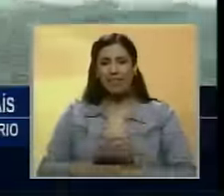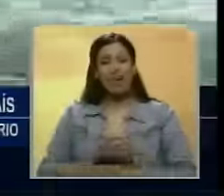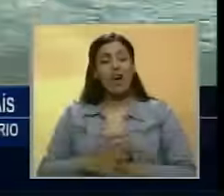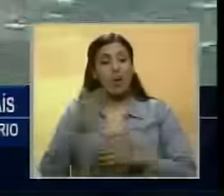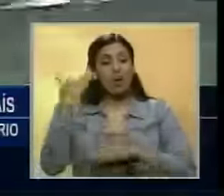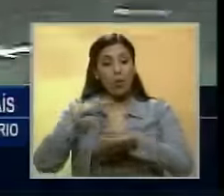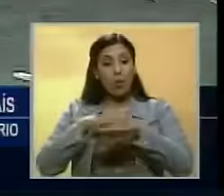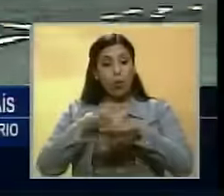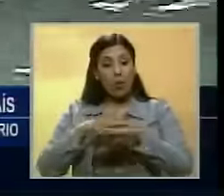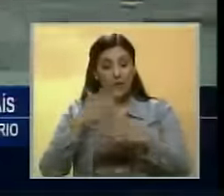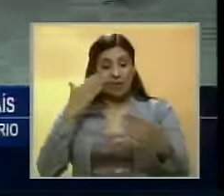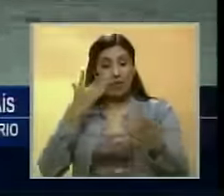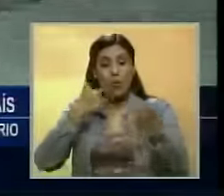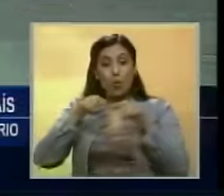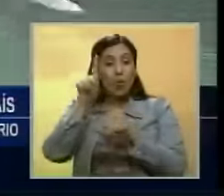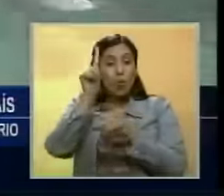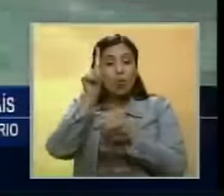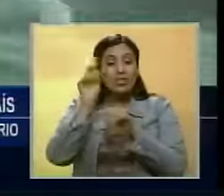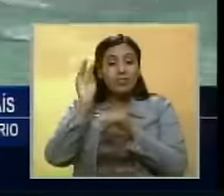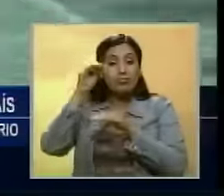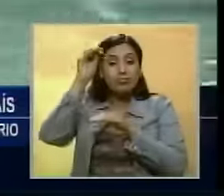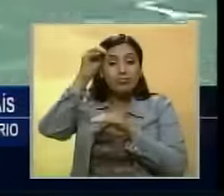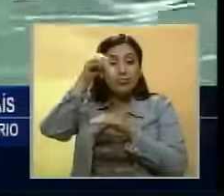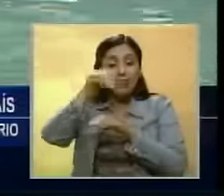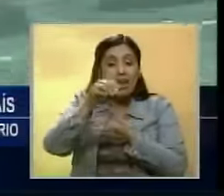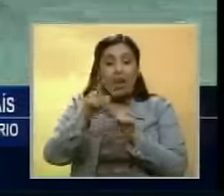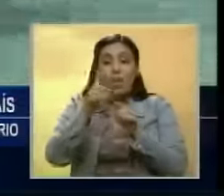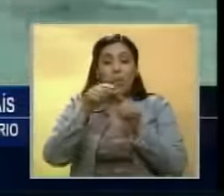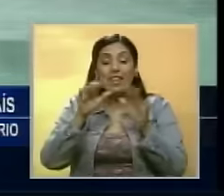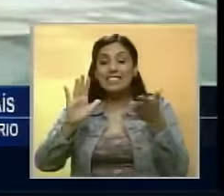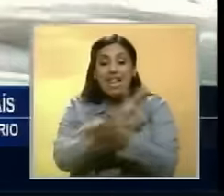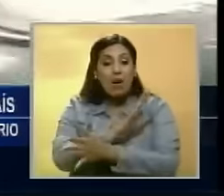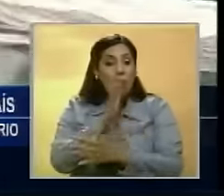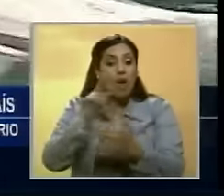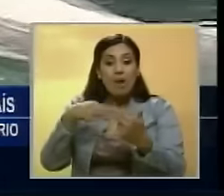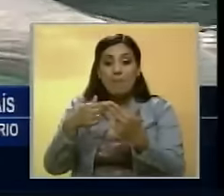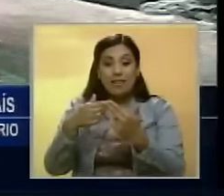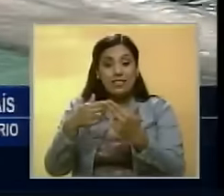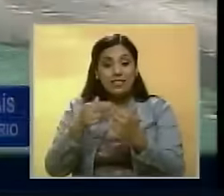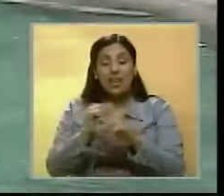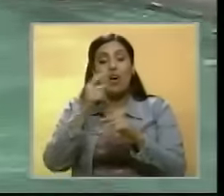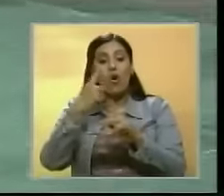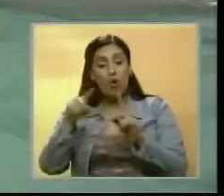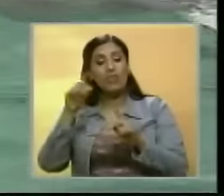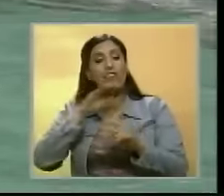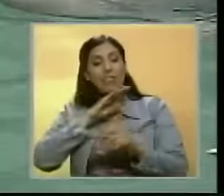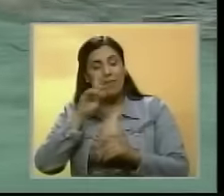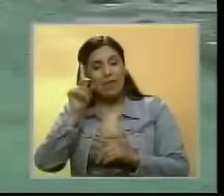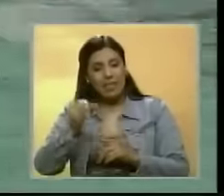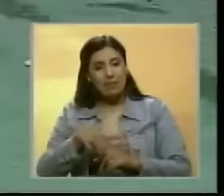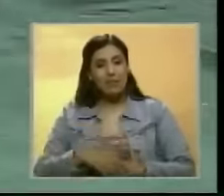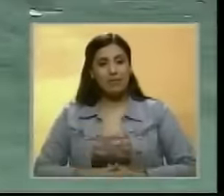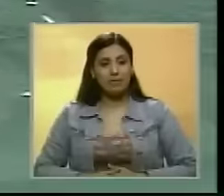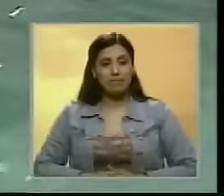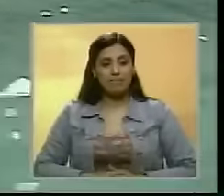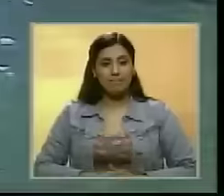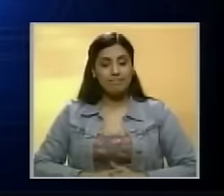jueves pasado Zeus la única tonina nacida en cautiverio y compañero de Dalila también falleció con un cuadro clínico